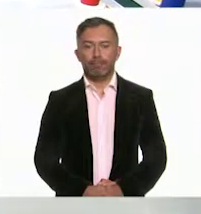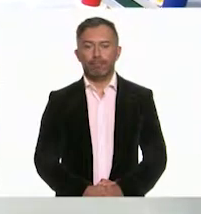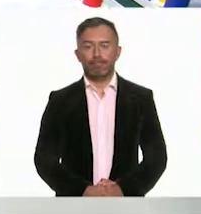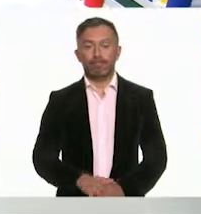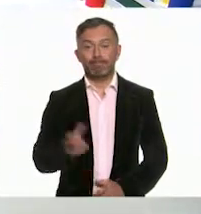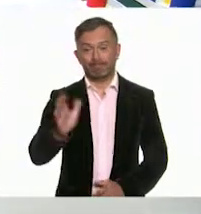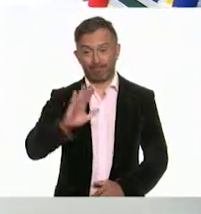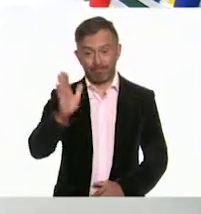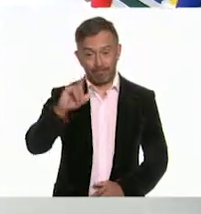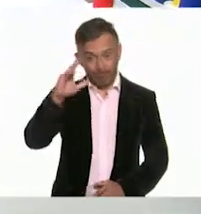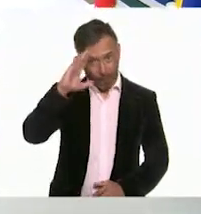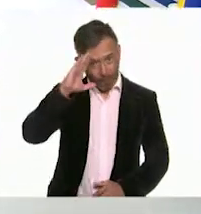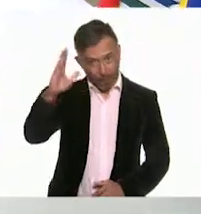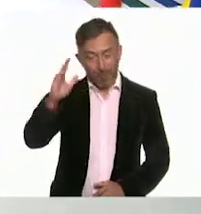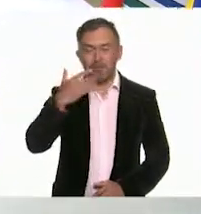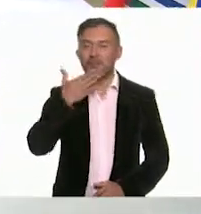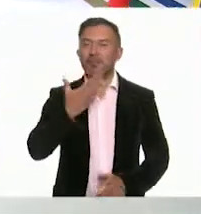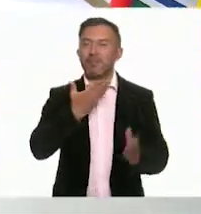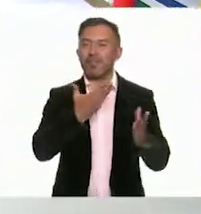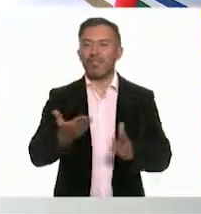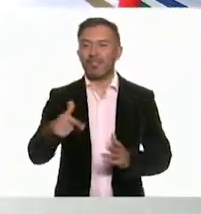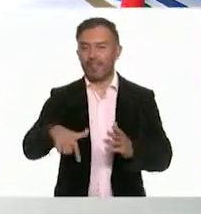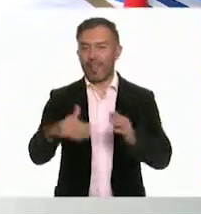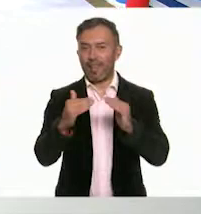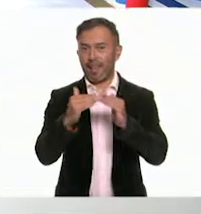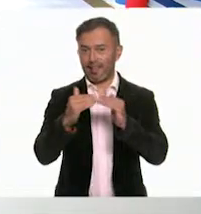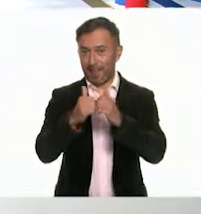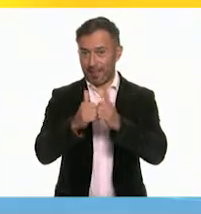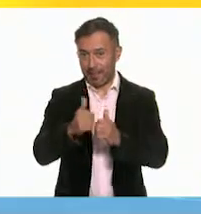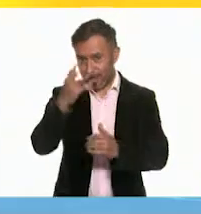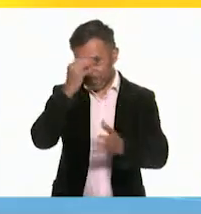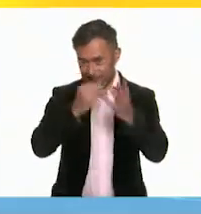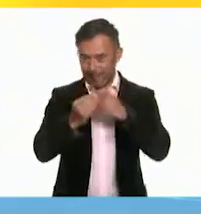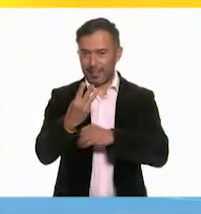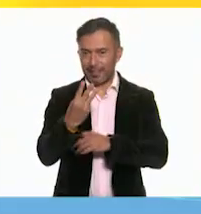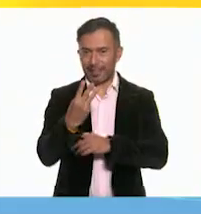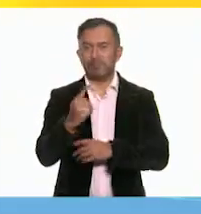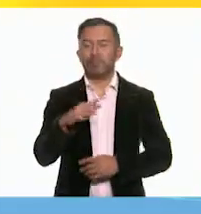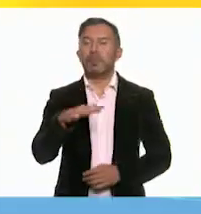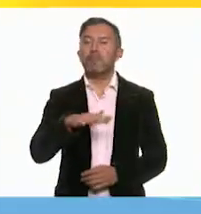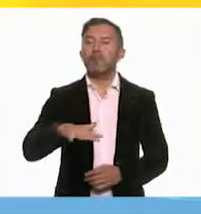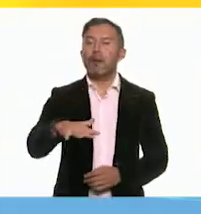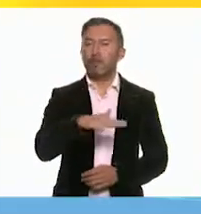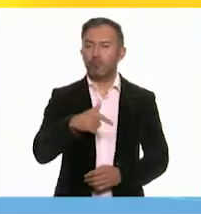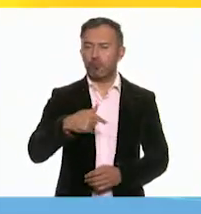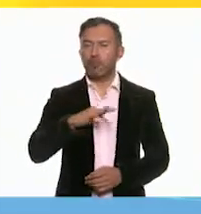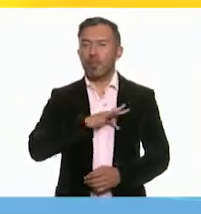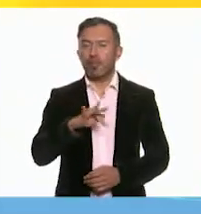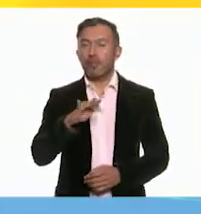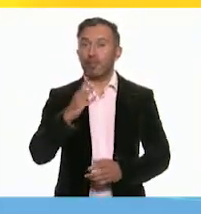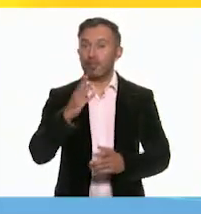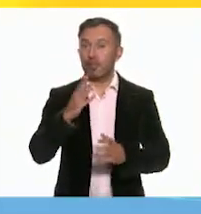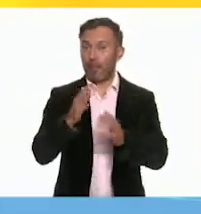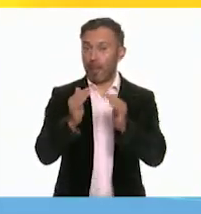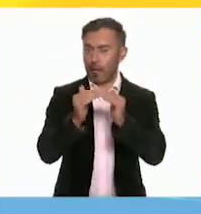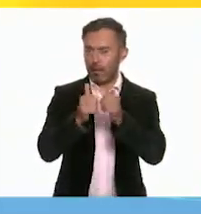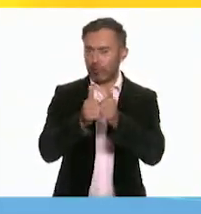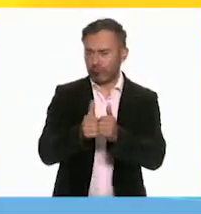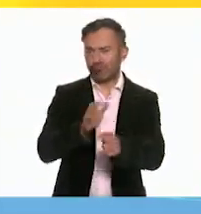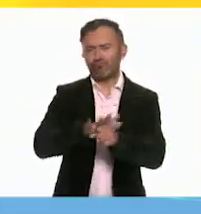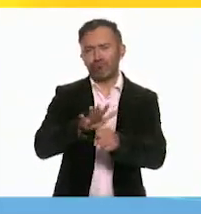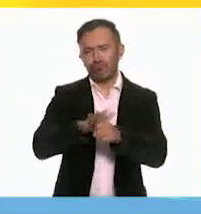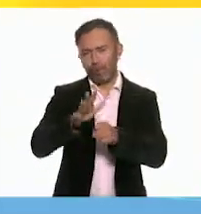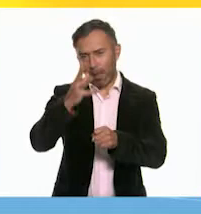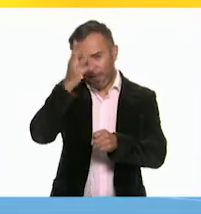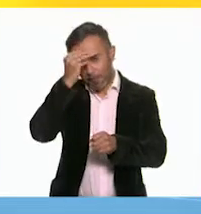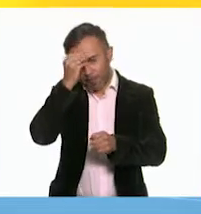Hola, hola. Bienvenidos a Aprende en Casa 3, un espacio en el que vamos a poder estudiar y divertirnos desde nuestros hogares. Y